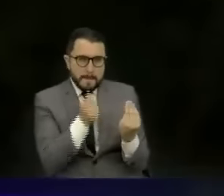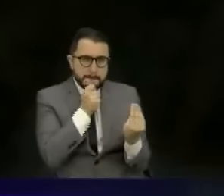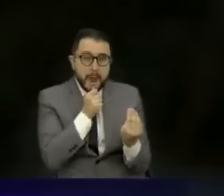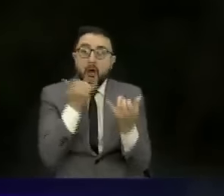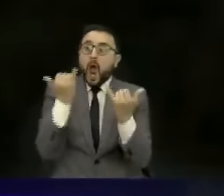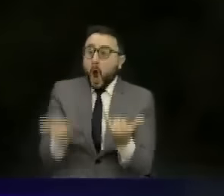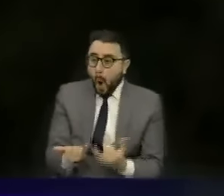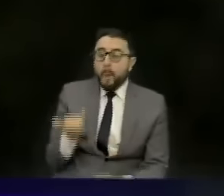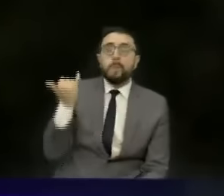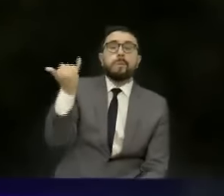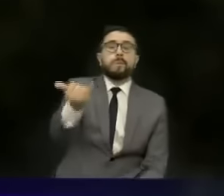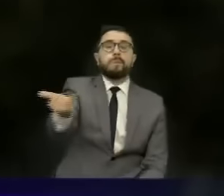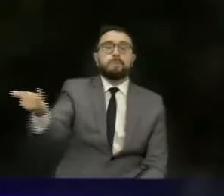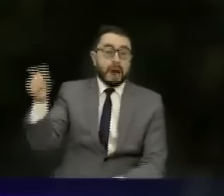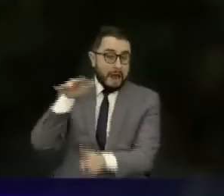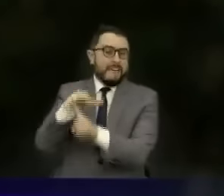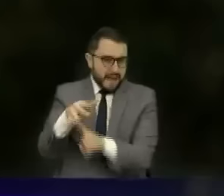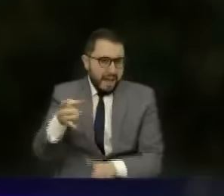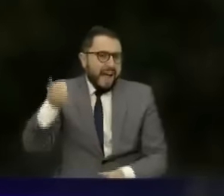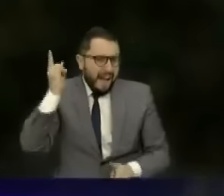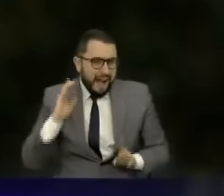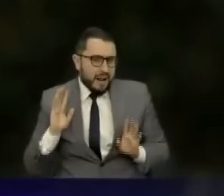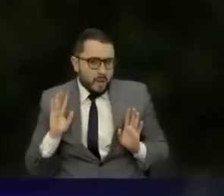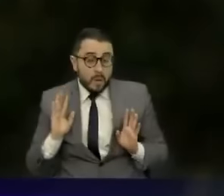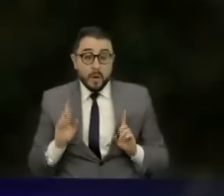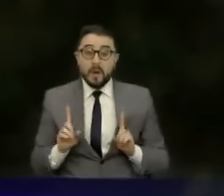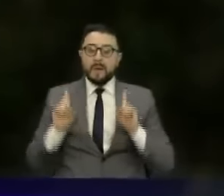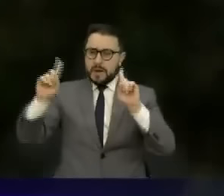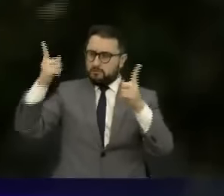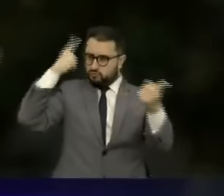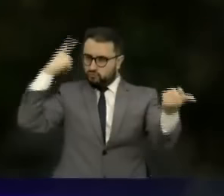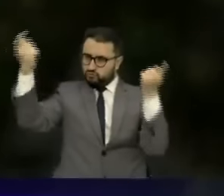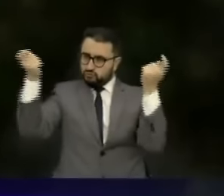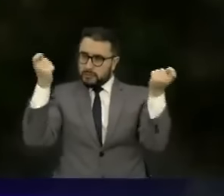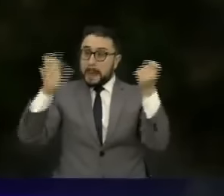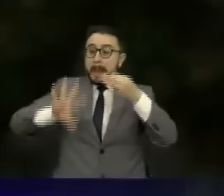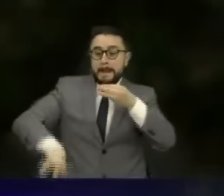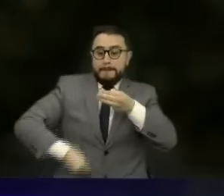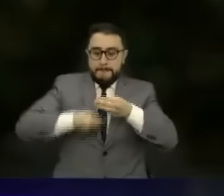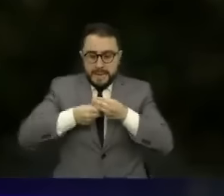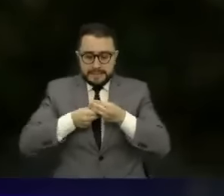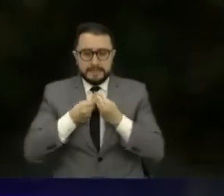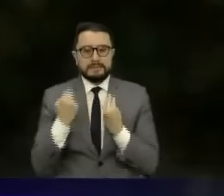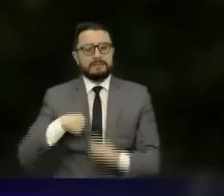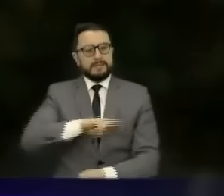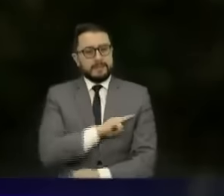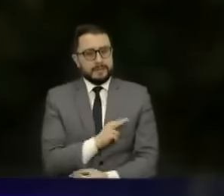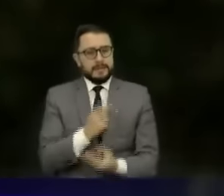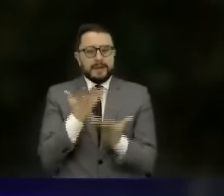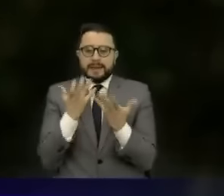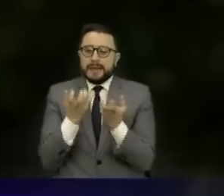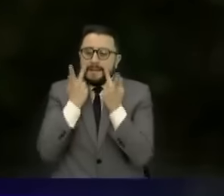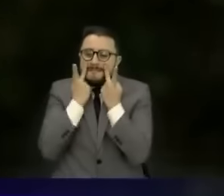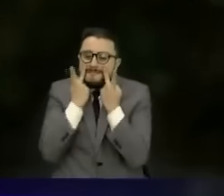hoy. Pero además de ese tipo de estrategias, lo que vimos fue el ser